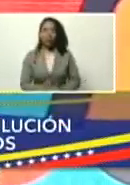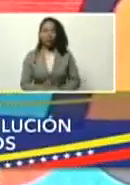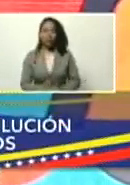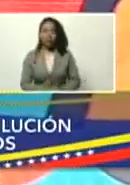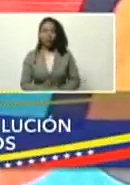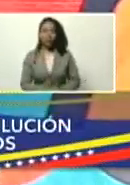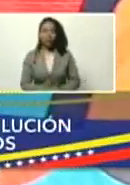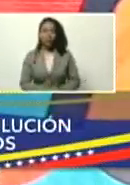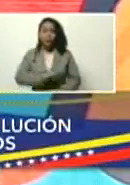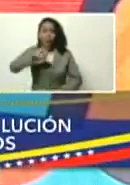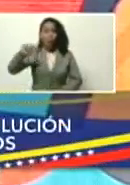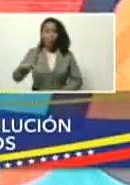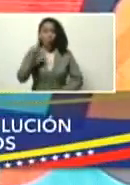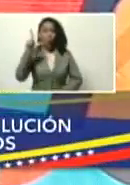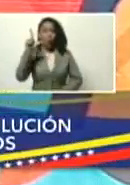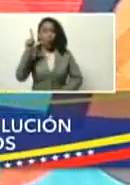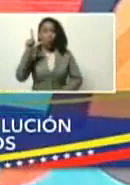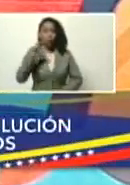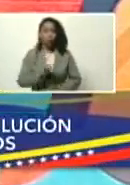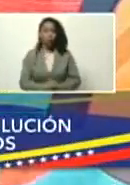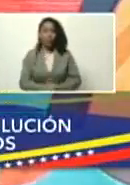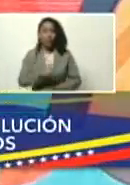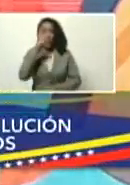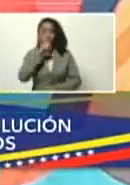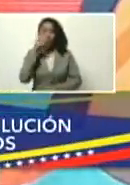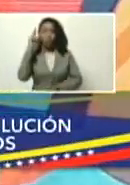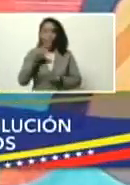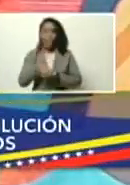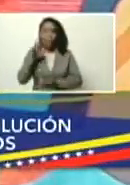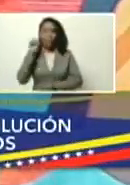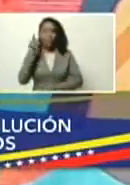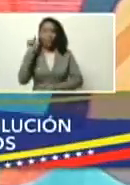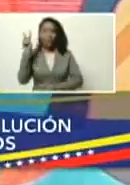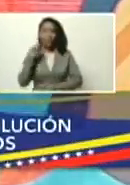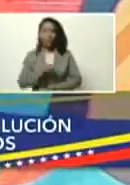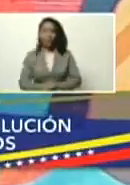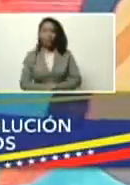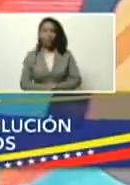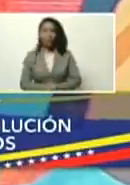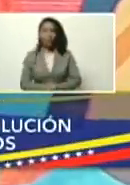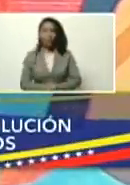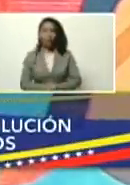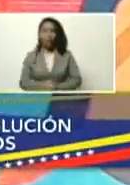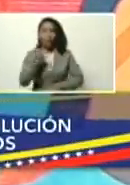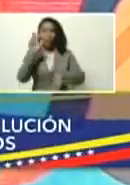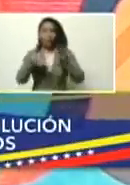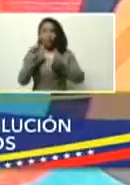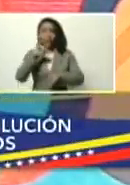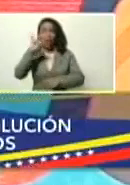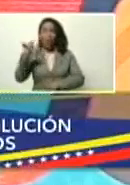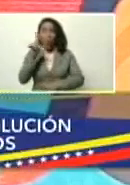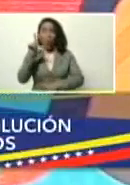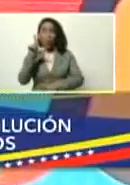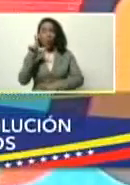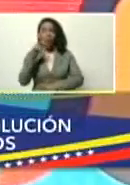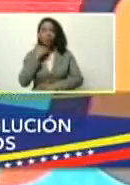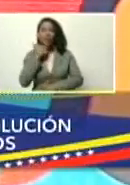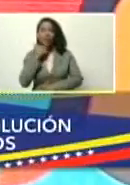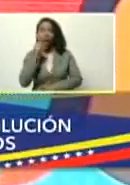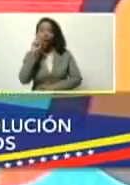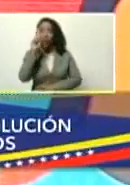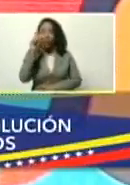Y en julio del año 22, 13 de julio, faltaban apenas unos días